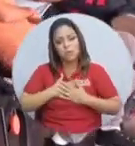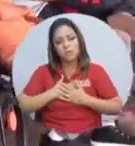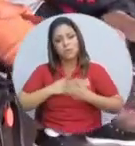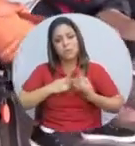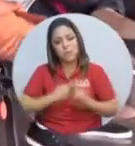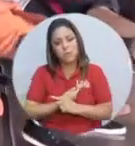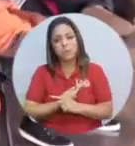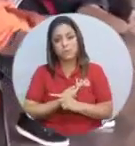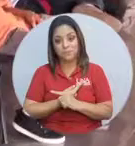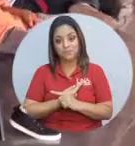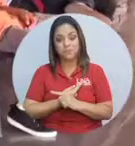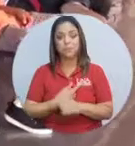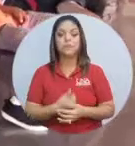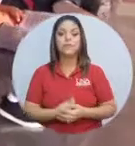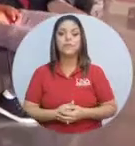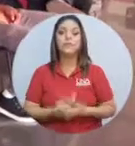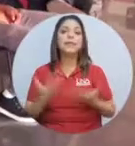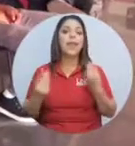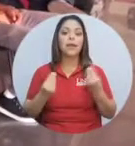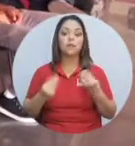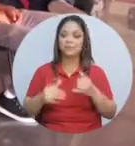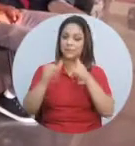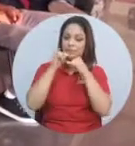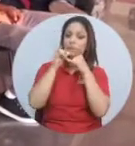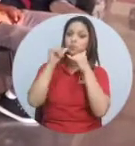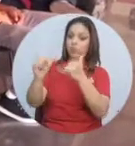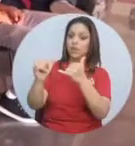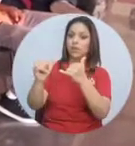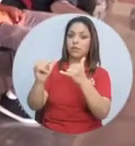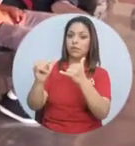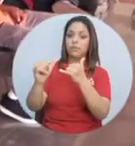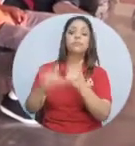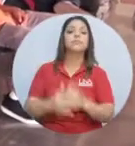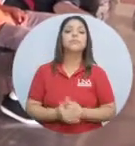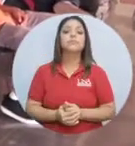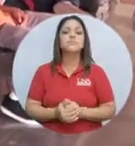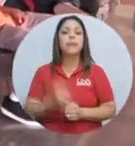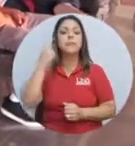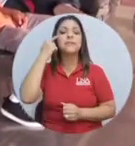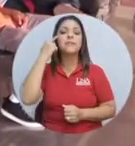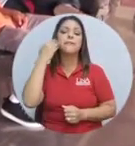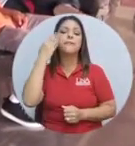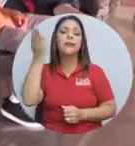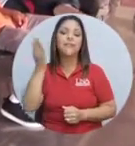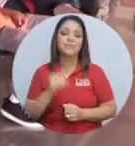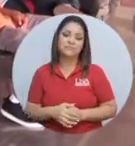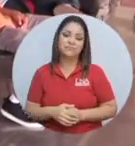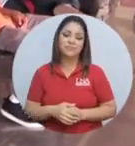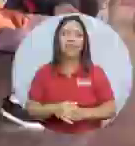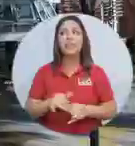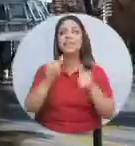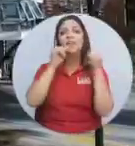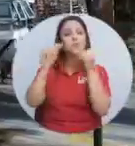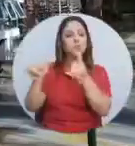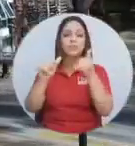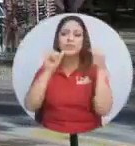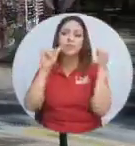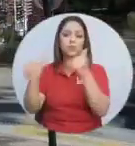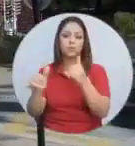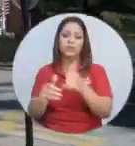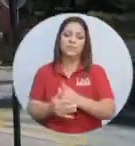sienta lastimada, etc. Y bueno, es denunciar, ¿verdad? Pero a veces suena muy fácil, ¿verdad? Suena fácil decir